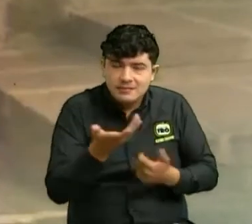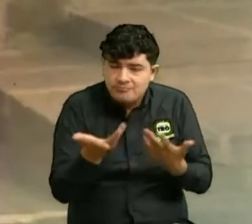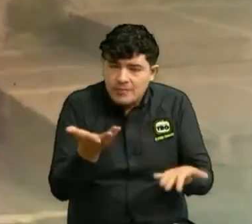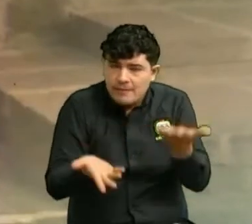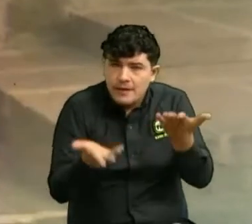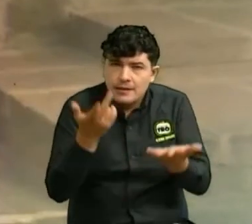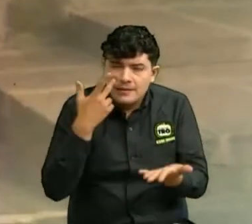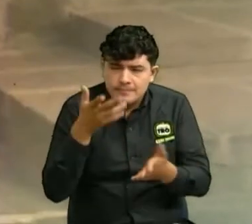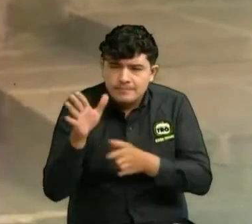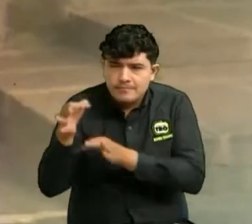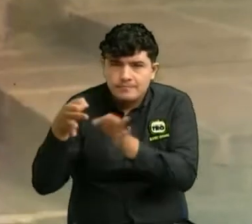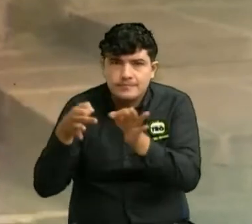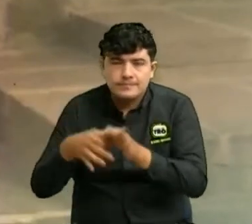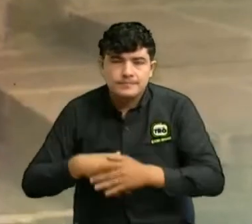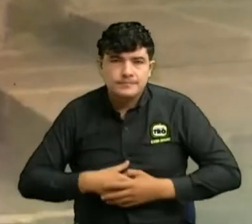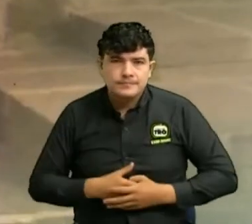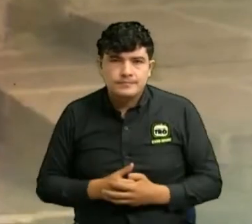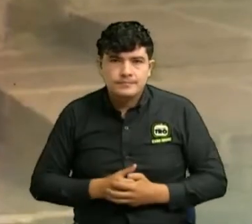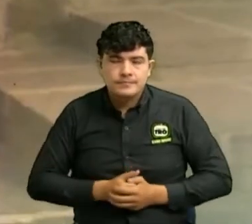este sistema.